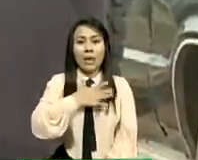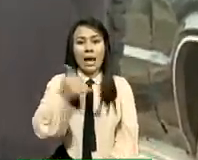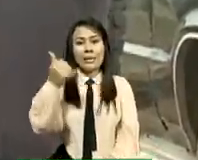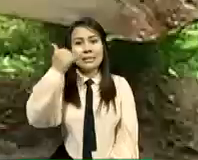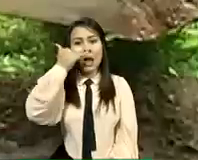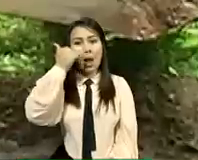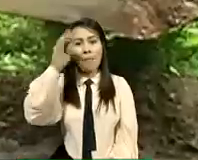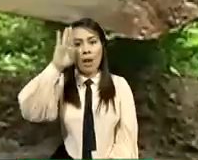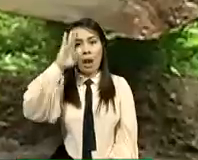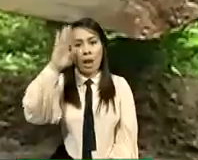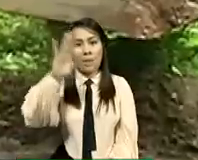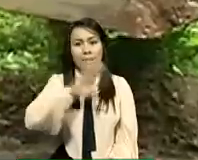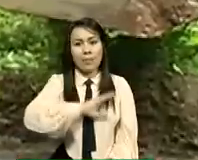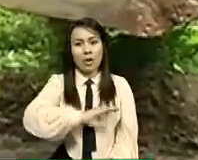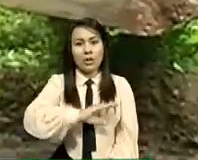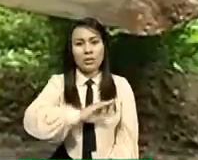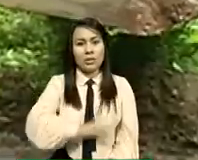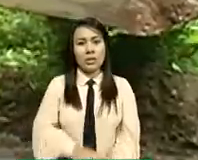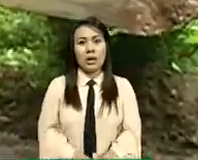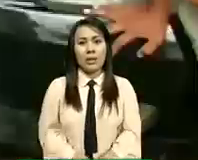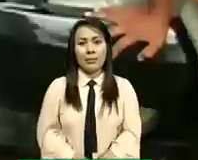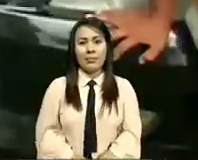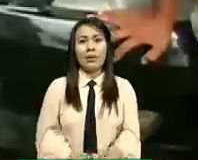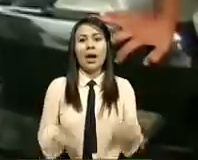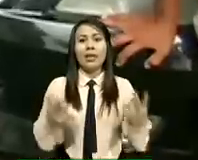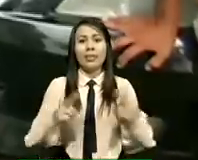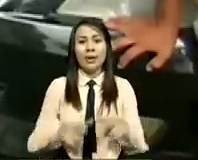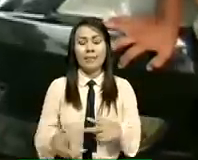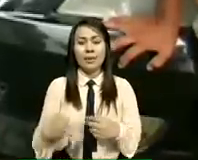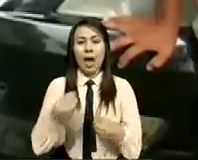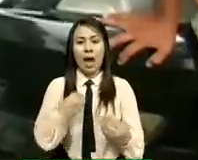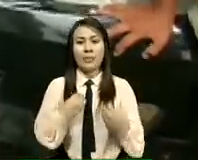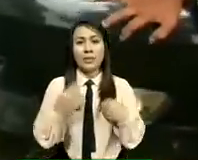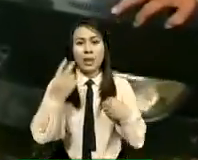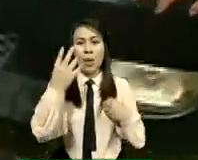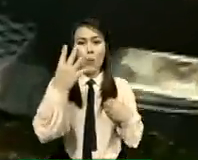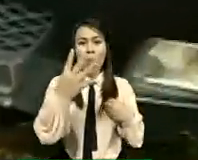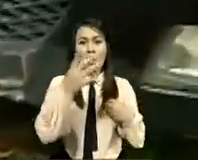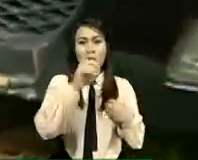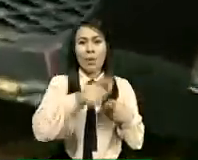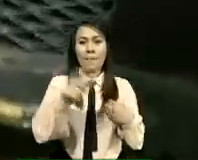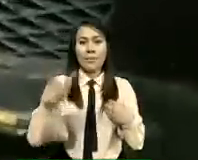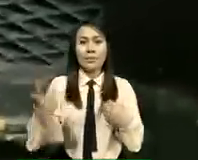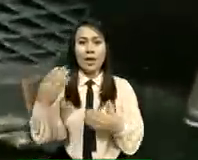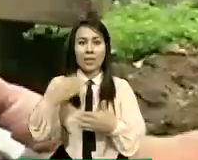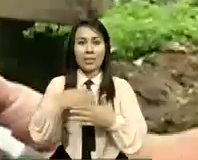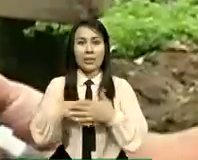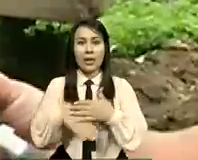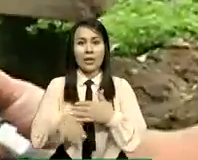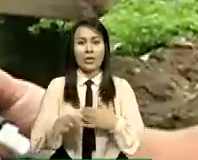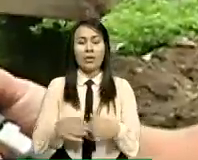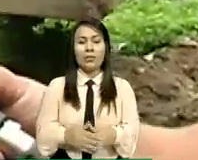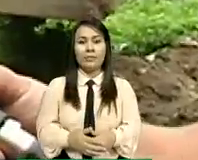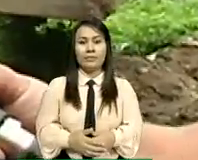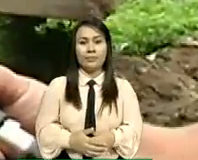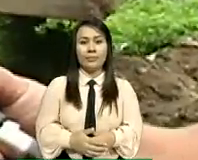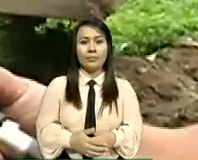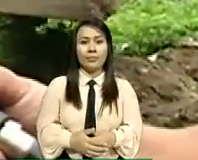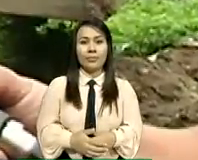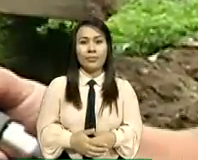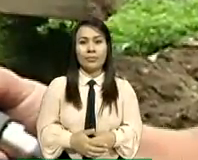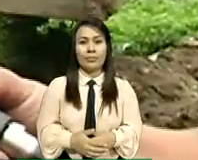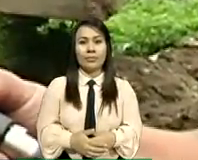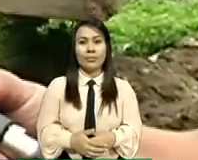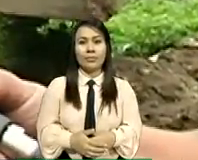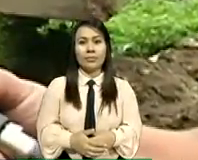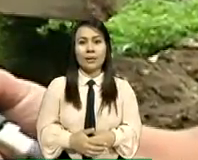policía para que los auxilien. También indicaron que estaban cuatro personas en el interior del vehículo. Ahorita nos encontramos